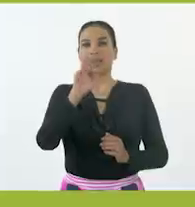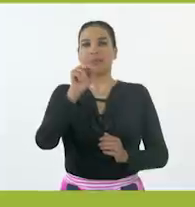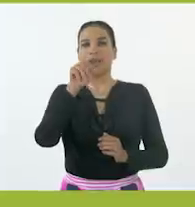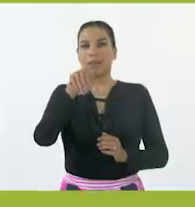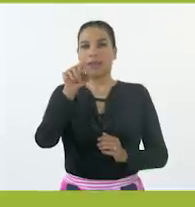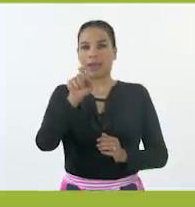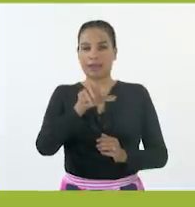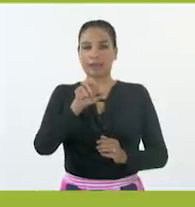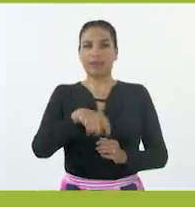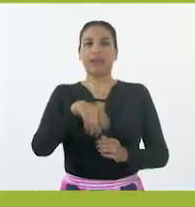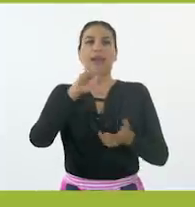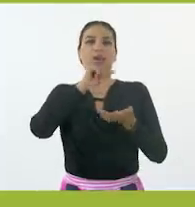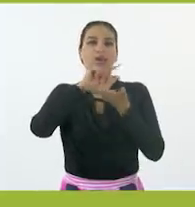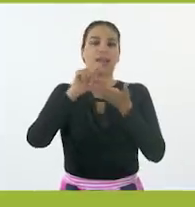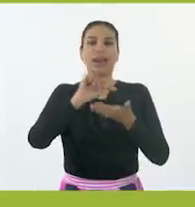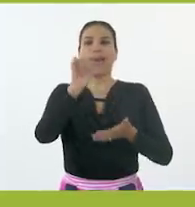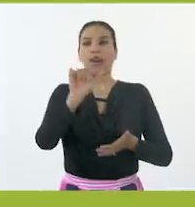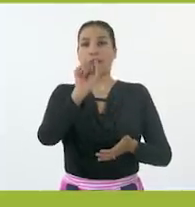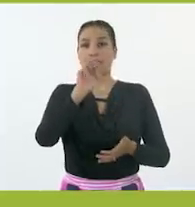@CEPMX, Twitter,